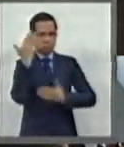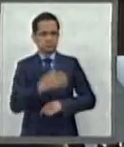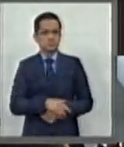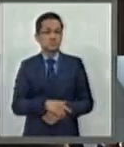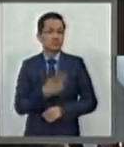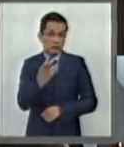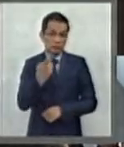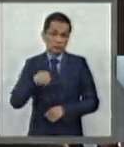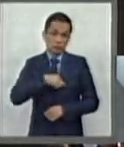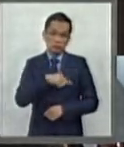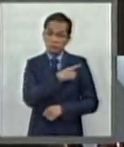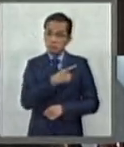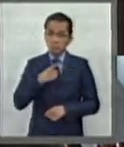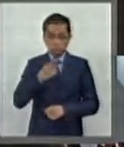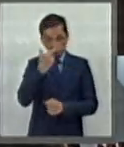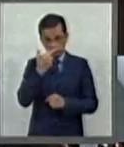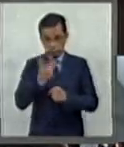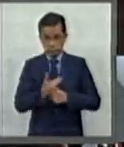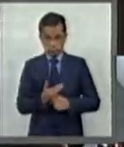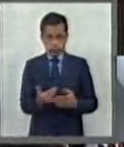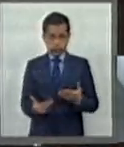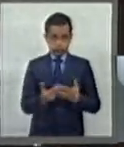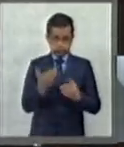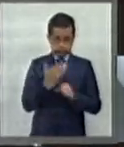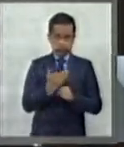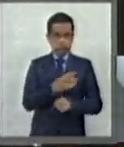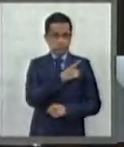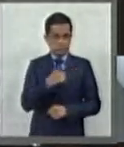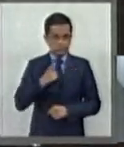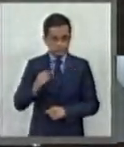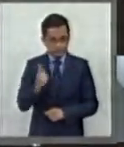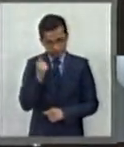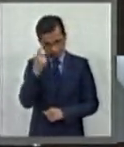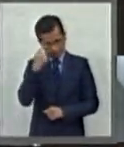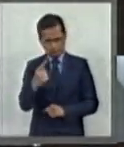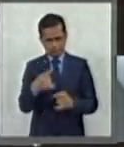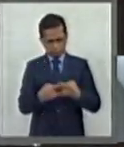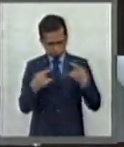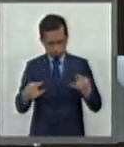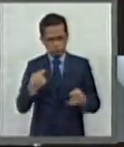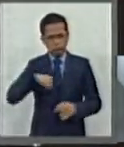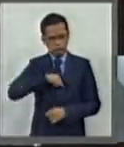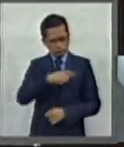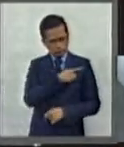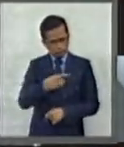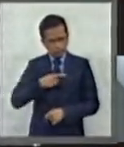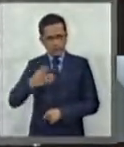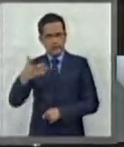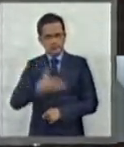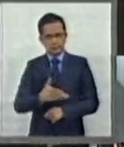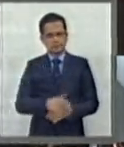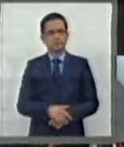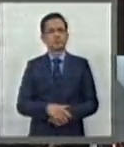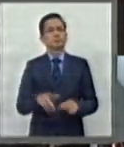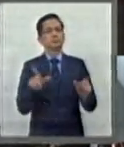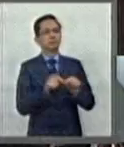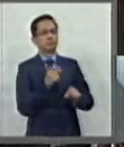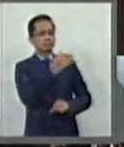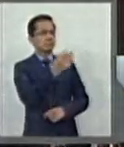toca a nosotros, es un momento histórico. Hagámoslo, por supuesto, nosotros. Es cuanto, diputada presidenta.